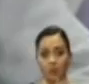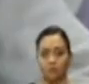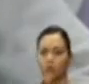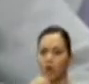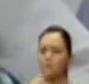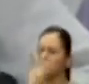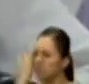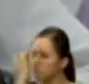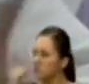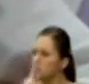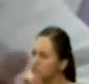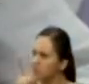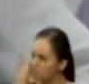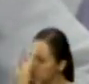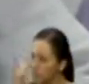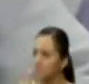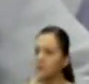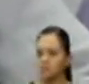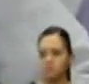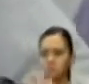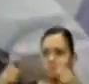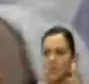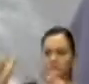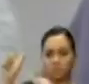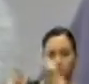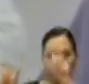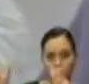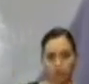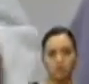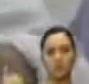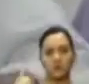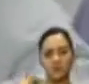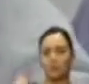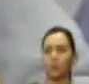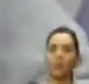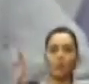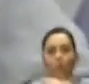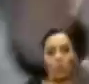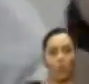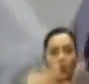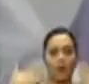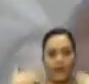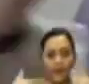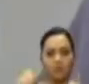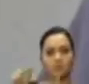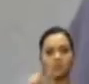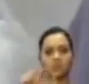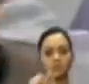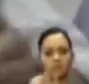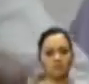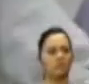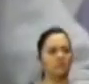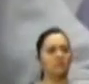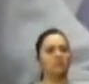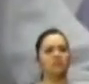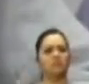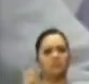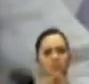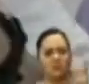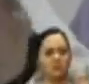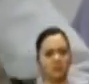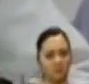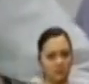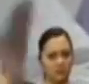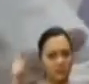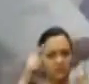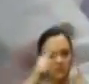qué. No, que tiene el triple población, tenemos después que regresar a Guayaquil, es más cerca a Colimes, y entonces es más fácil que la gente de Olmedo se traslade a Colimes,